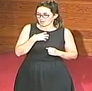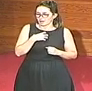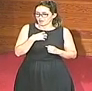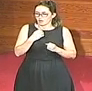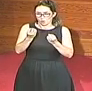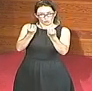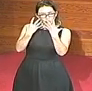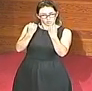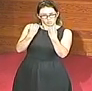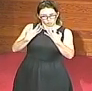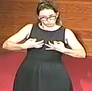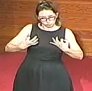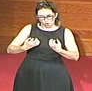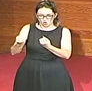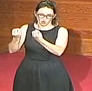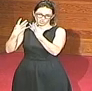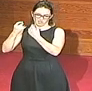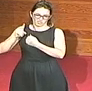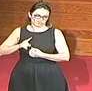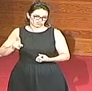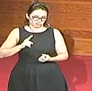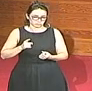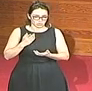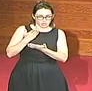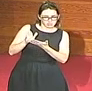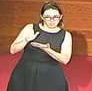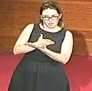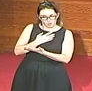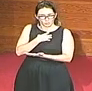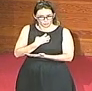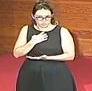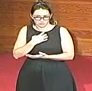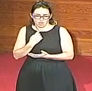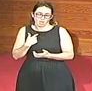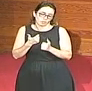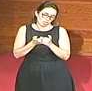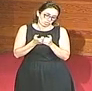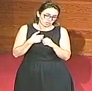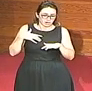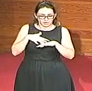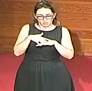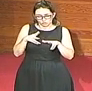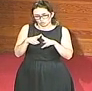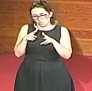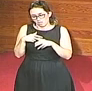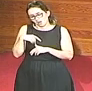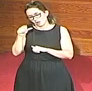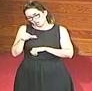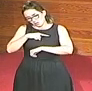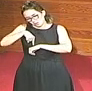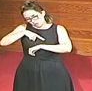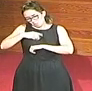este contenido es bastante basura y estoy pasando el rato en una red social y todo este tiempo podría invertirlo en ver algo que tiene